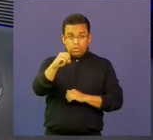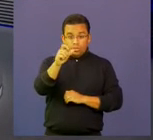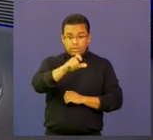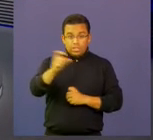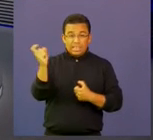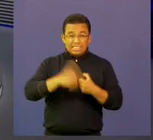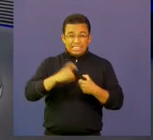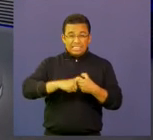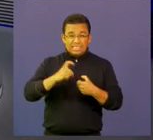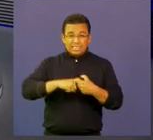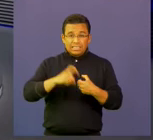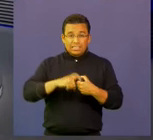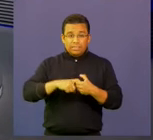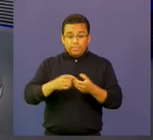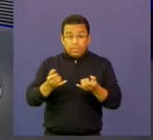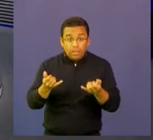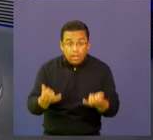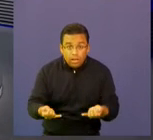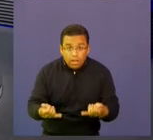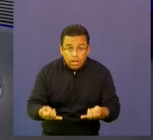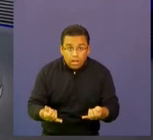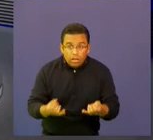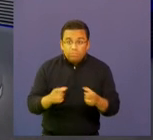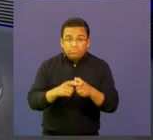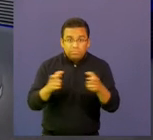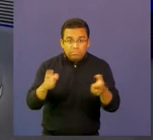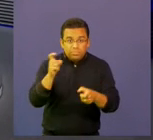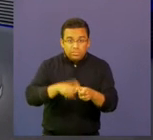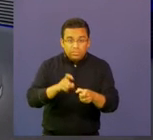investigadores, personas de la industria que nos acompañaron.